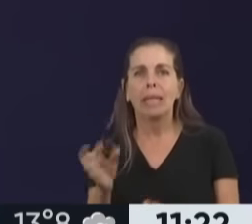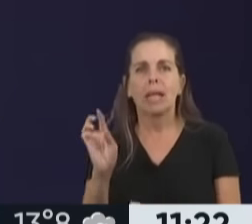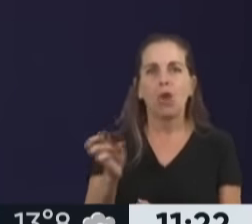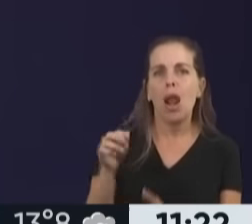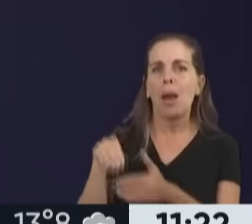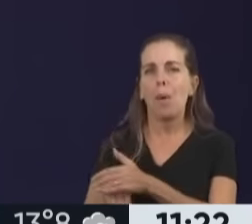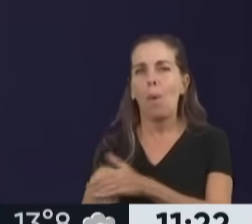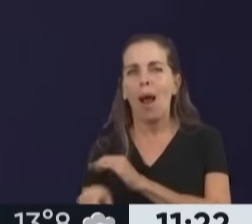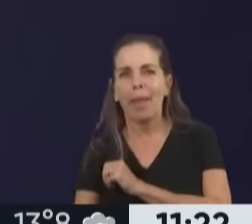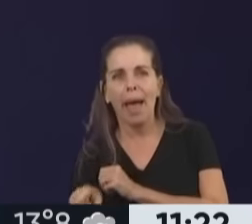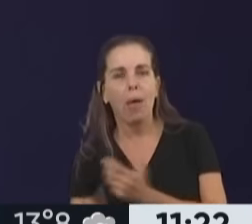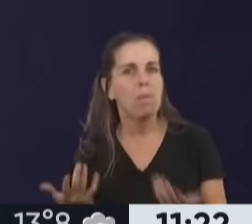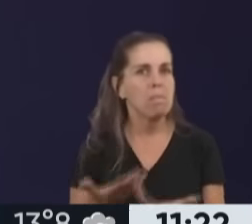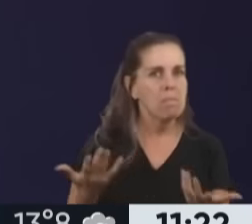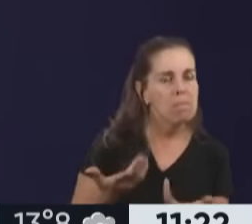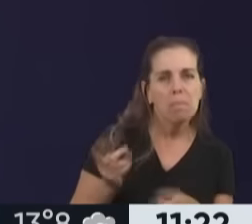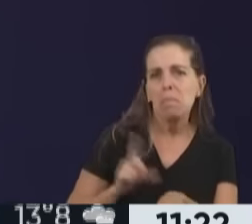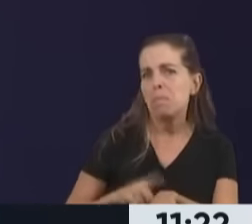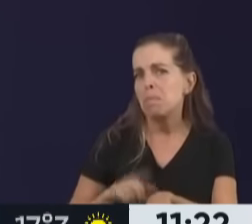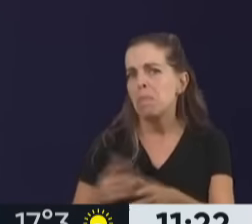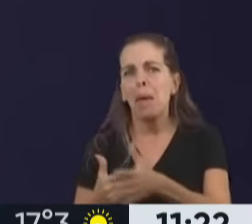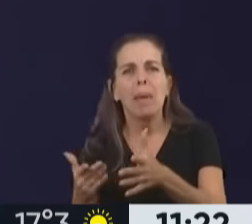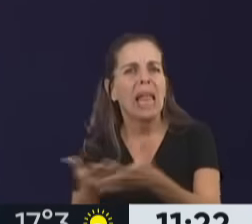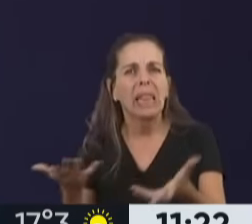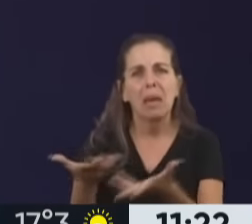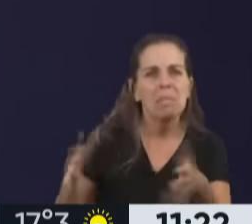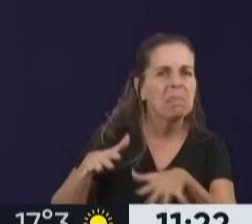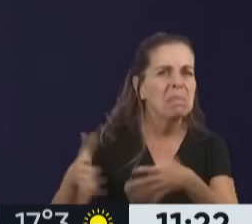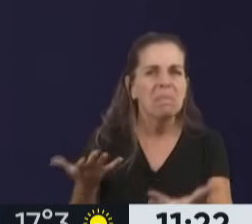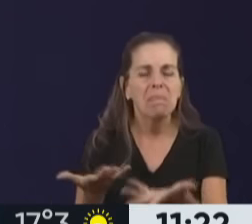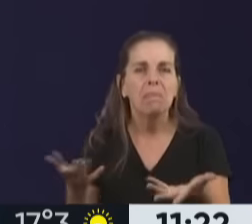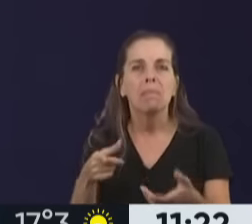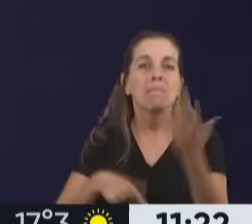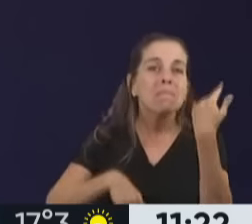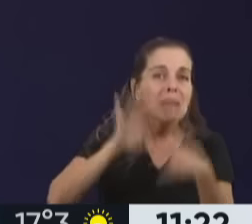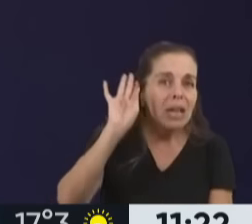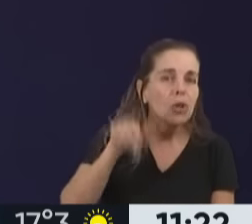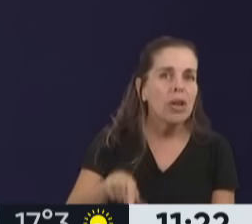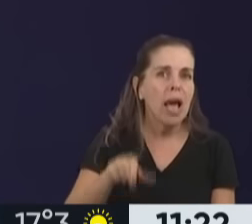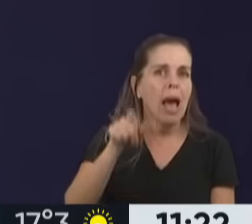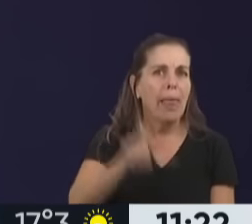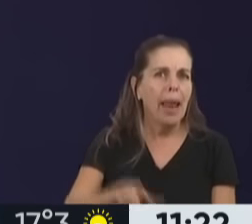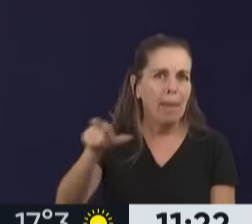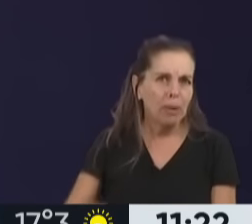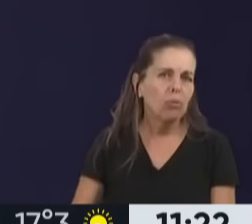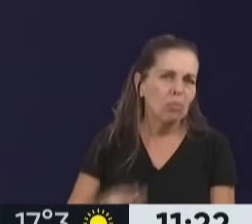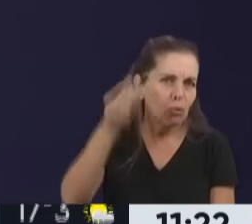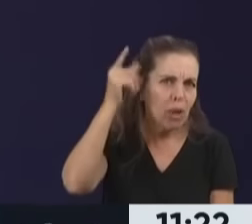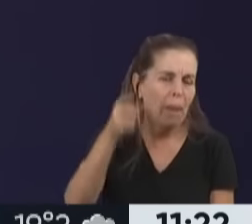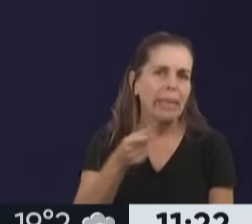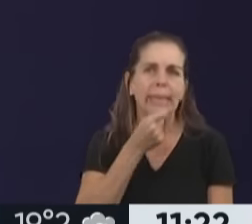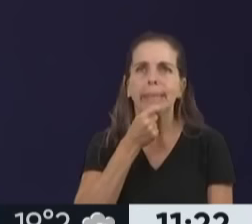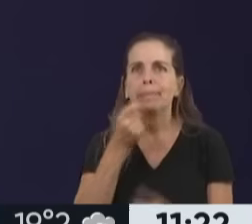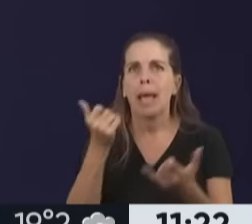momento por diferentes circunstancias que en su mayoría de las veces ha sido